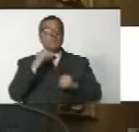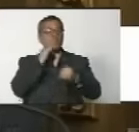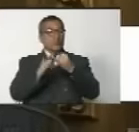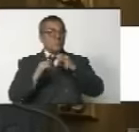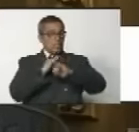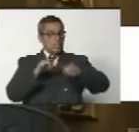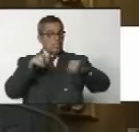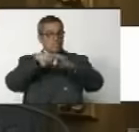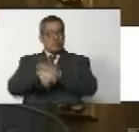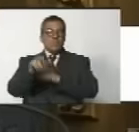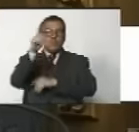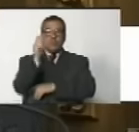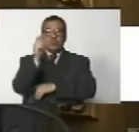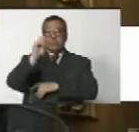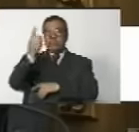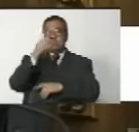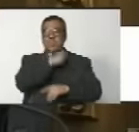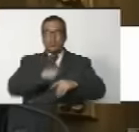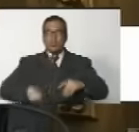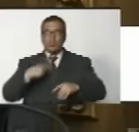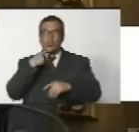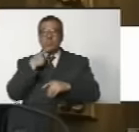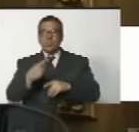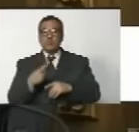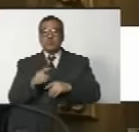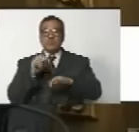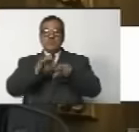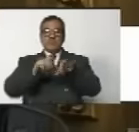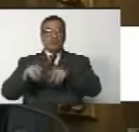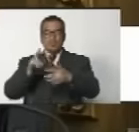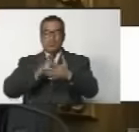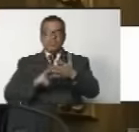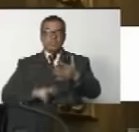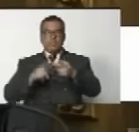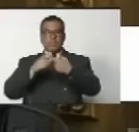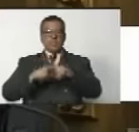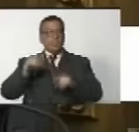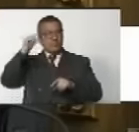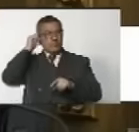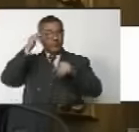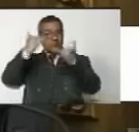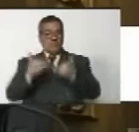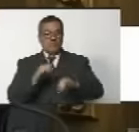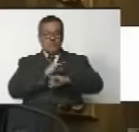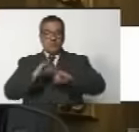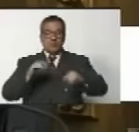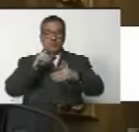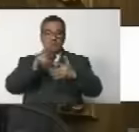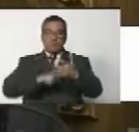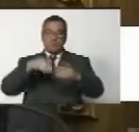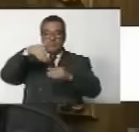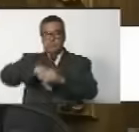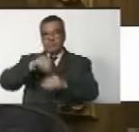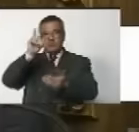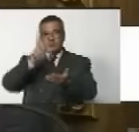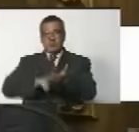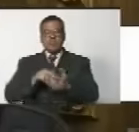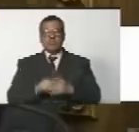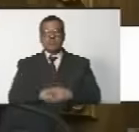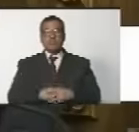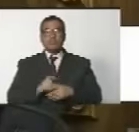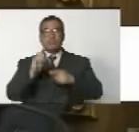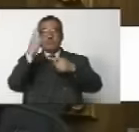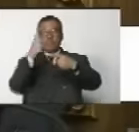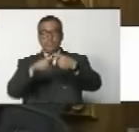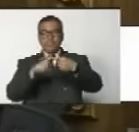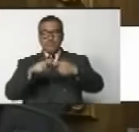Finalizada la intervención del diputado primero, el presidente solicitó de la secretaria la lectura del orden del día. Una vez leído y sometido a votación, resultó aprobado.